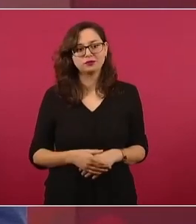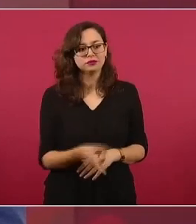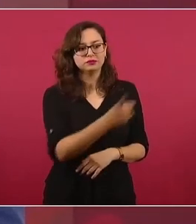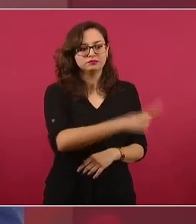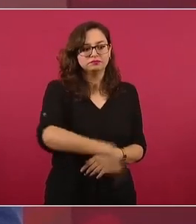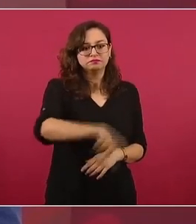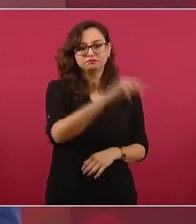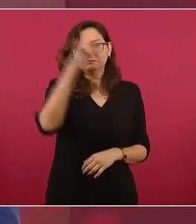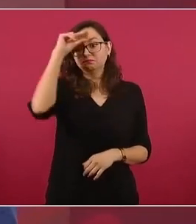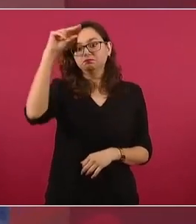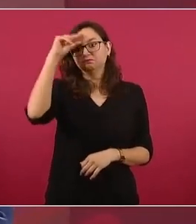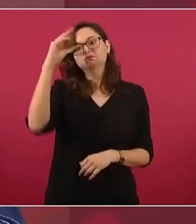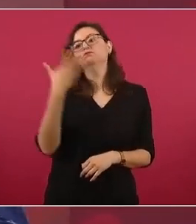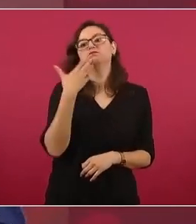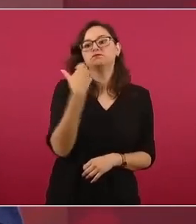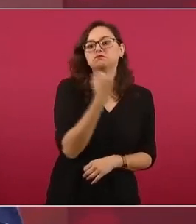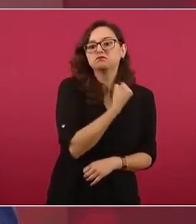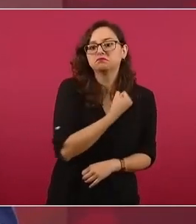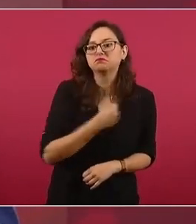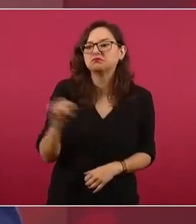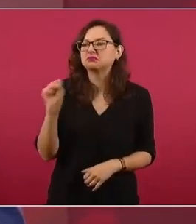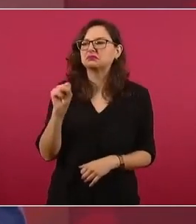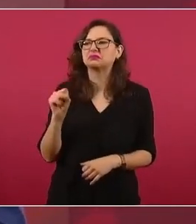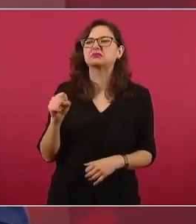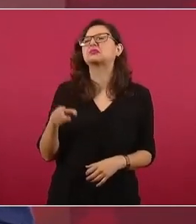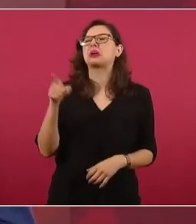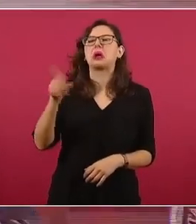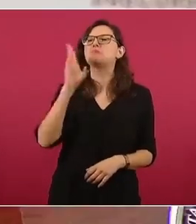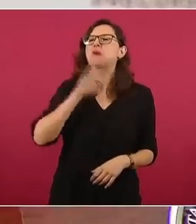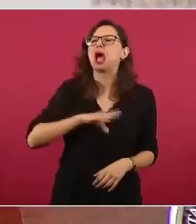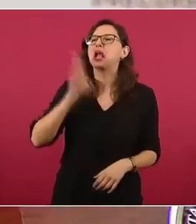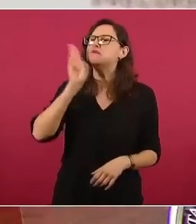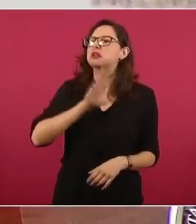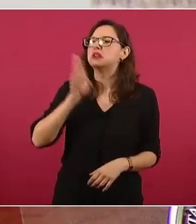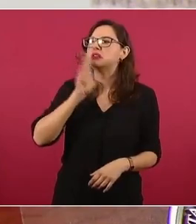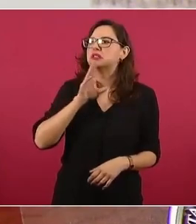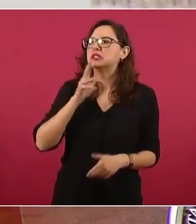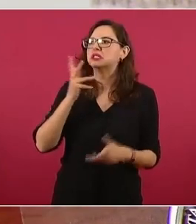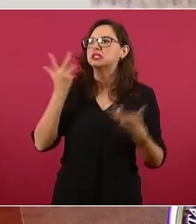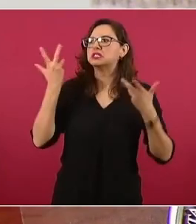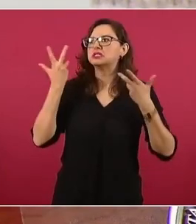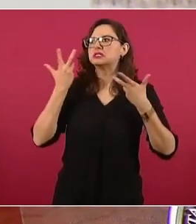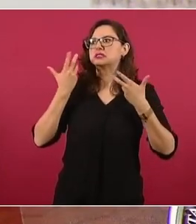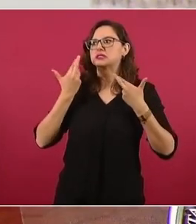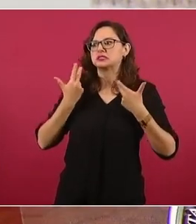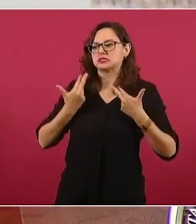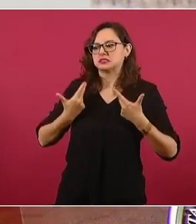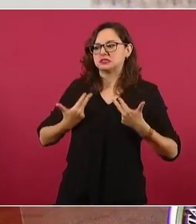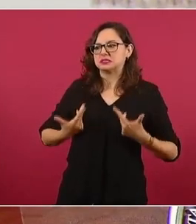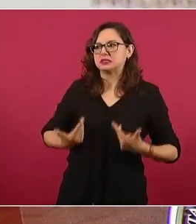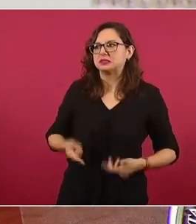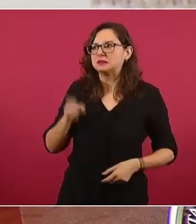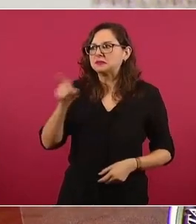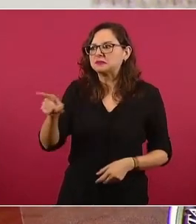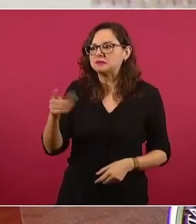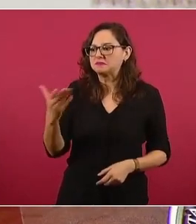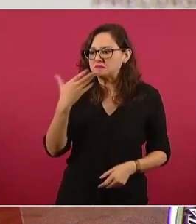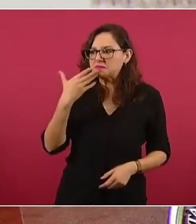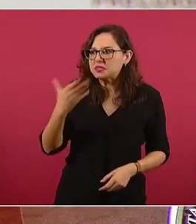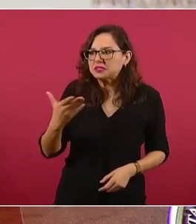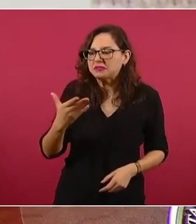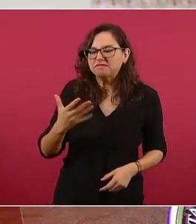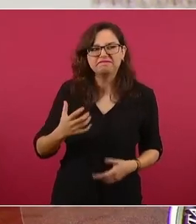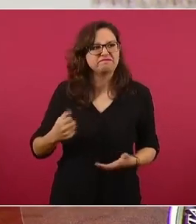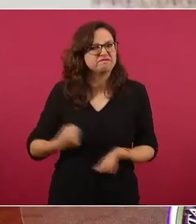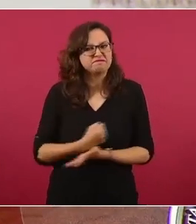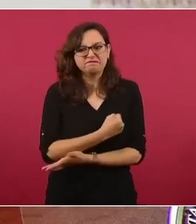Nada más, imaginen cómo se sienten